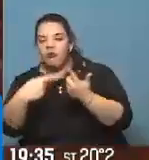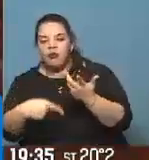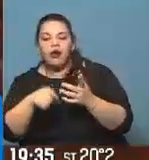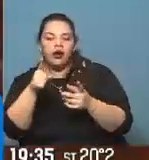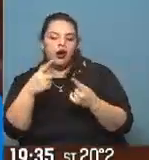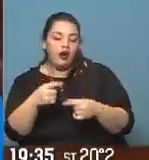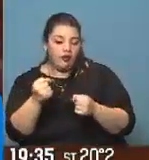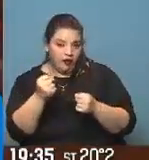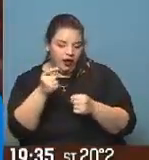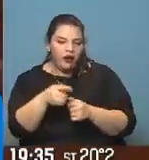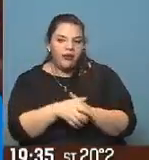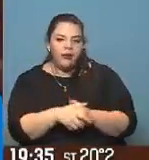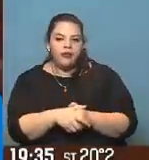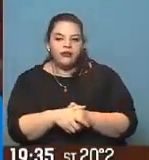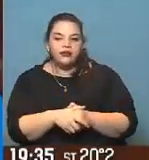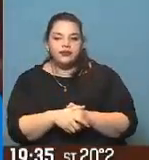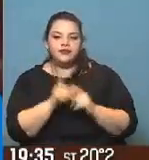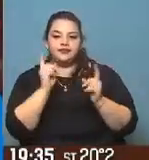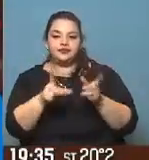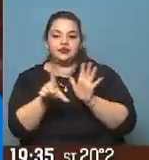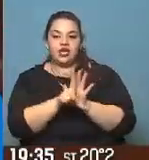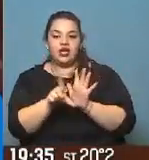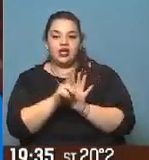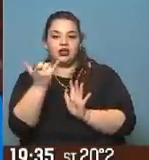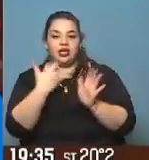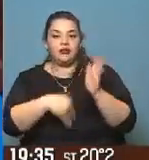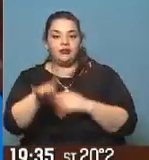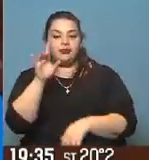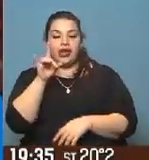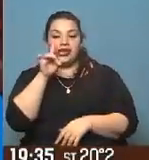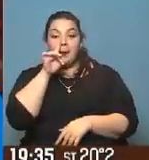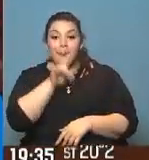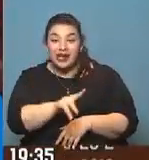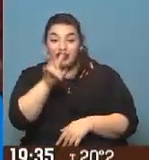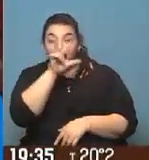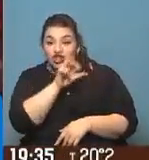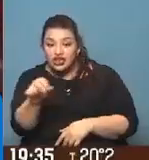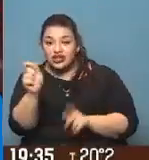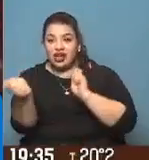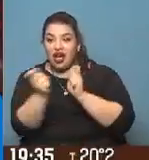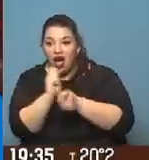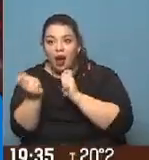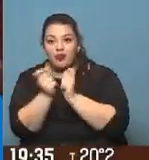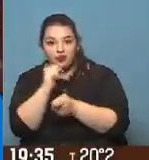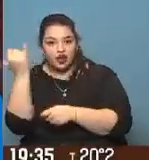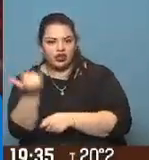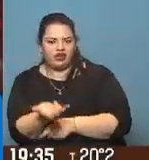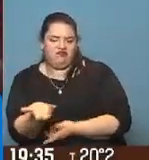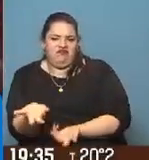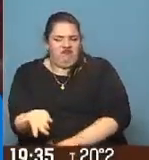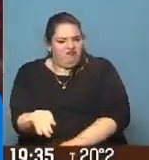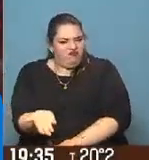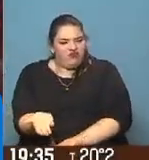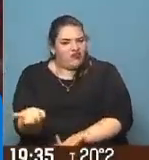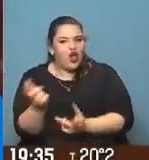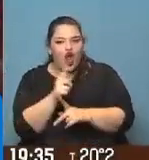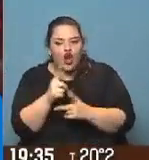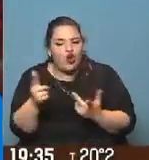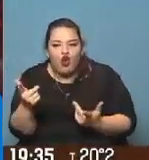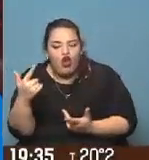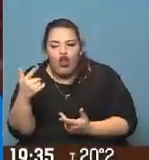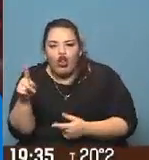gruesas. La ley tiene más de 1.200 modificaciones publicadas en el boletín oficial. Es poco serio, es poco entendible.